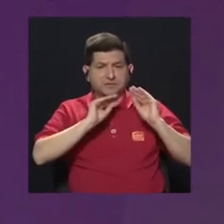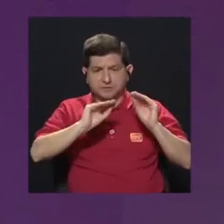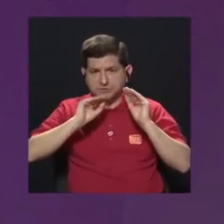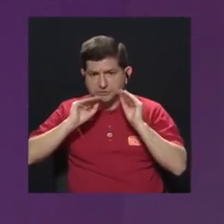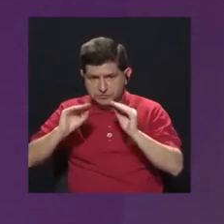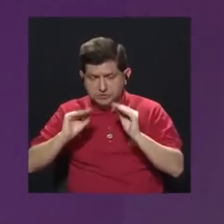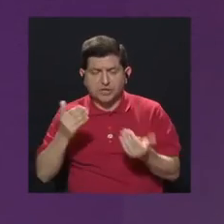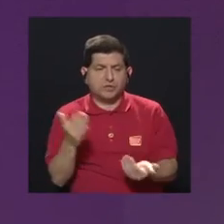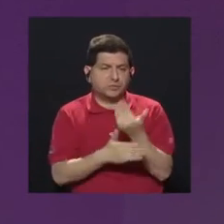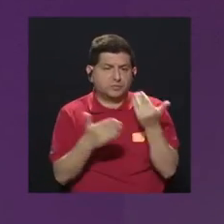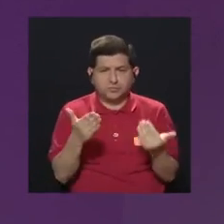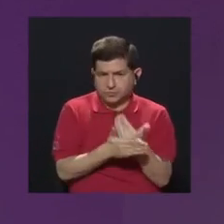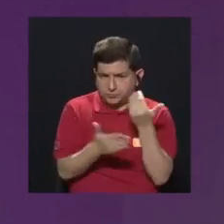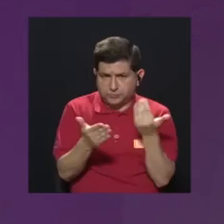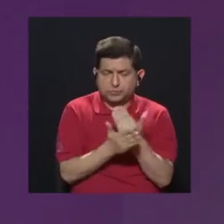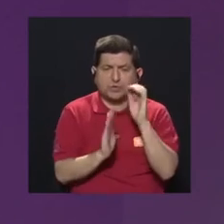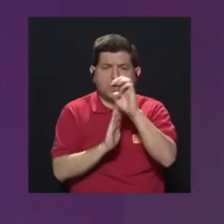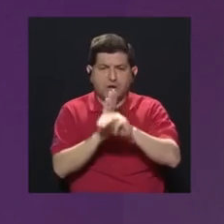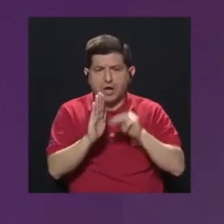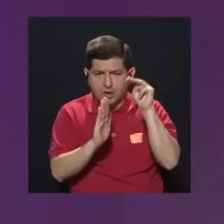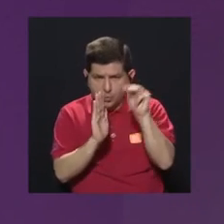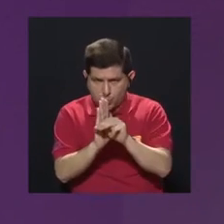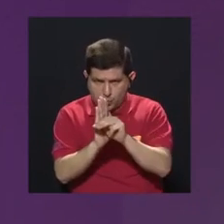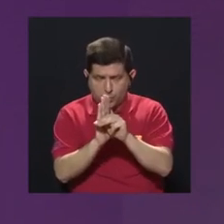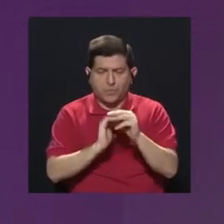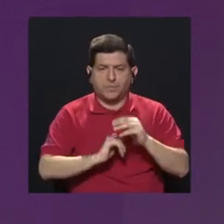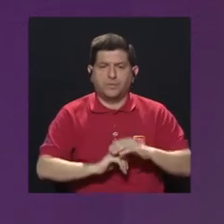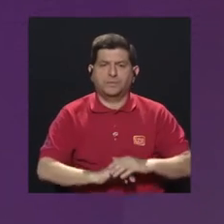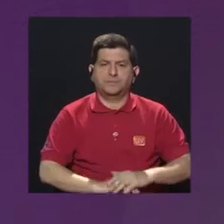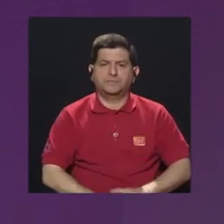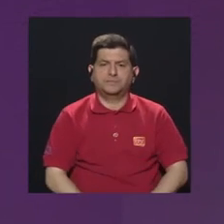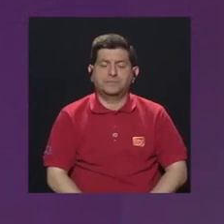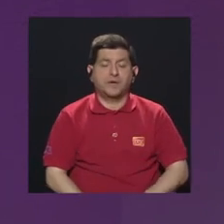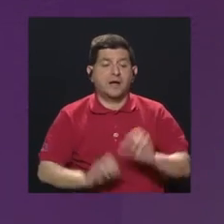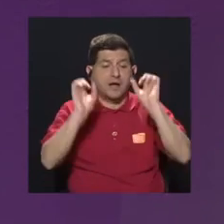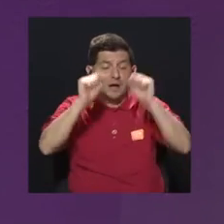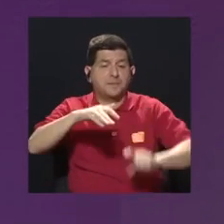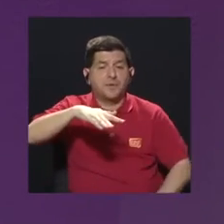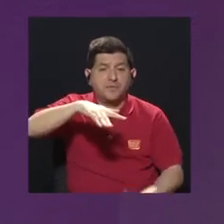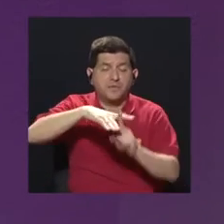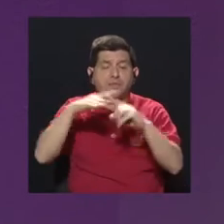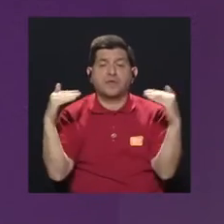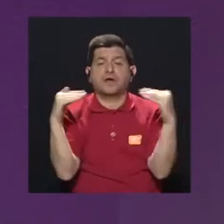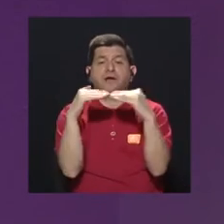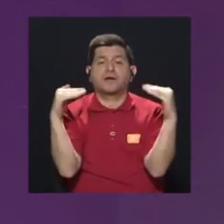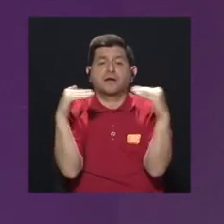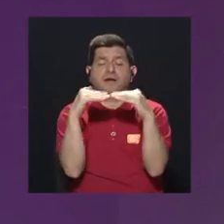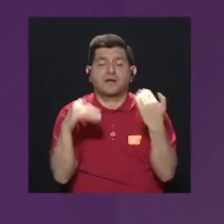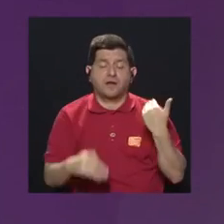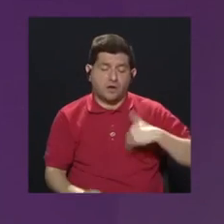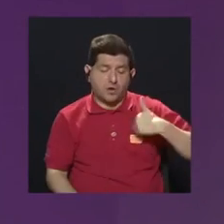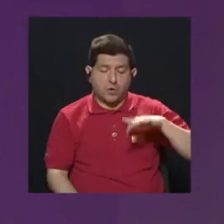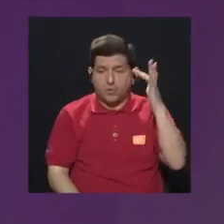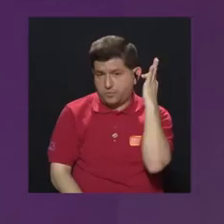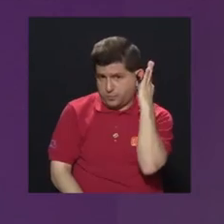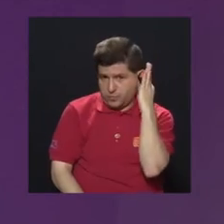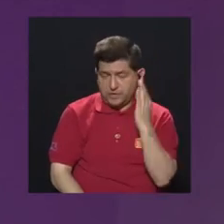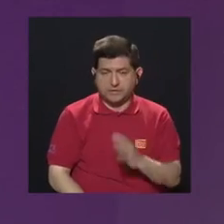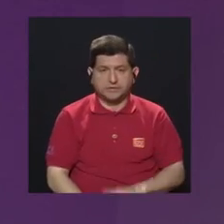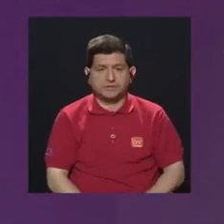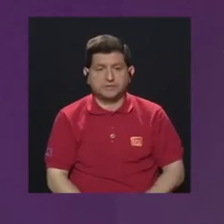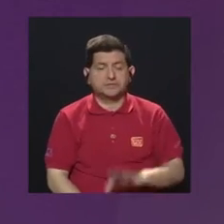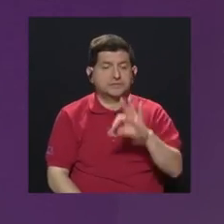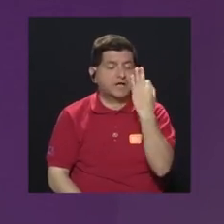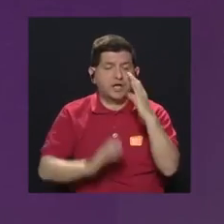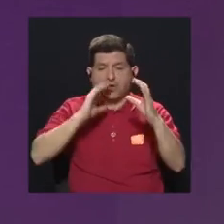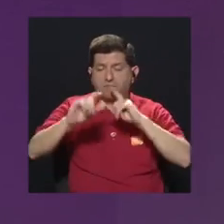de innovadores en los currículos académicos que logren la presencia equitativa no solamente de hombres y de mujeres en